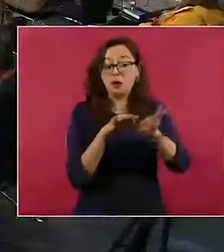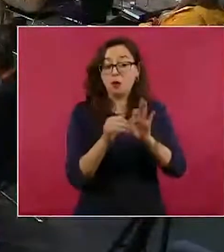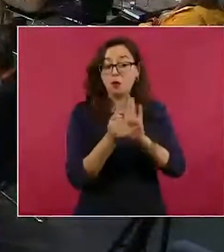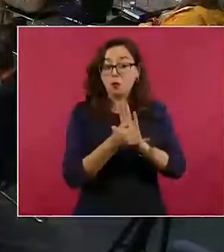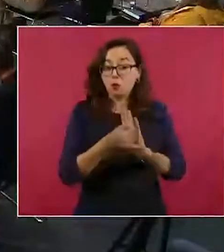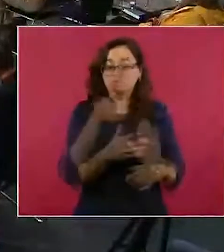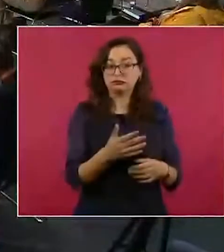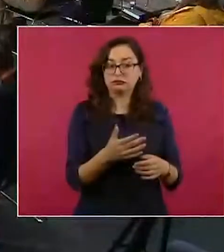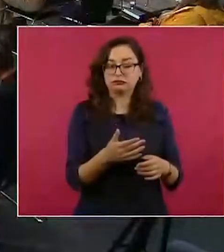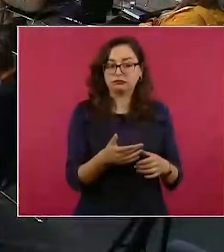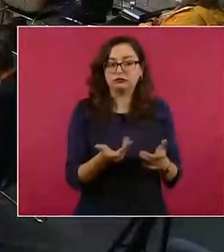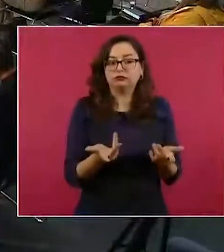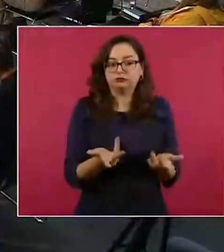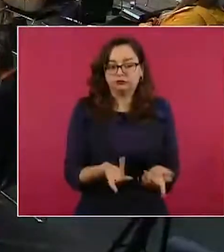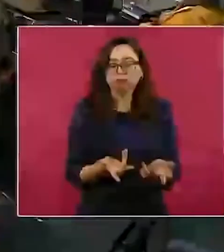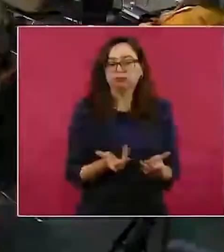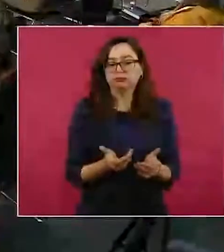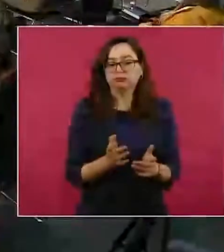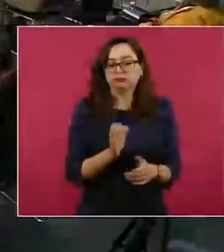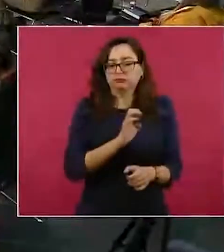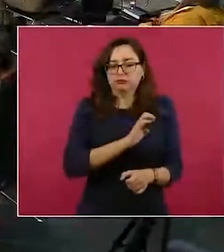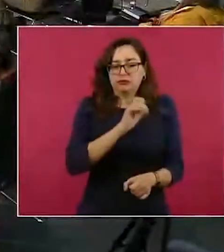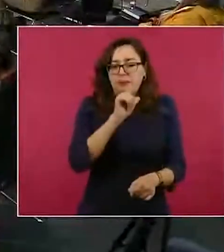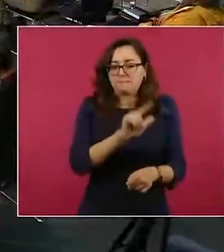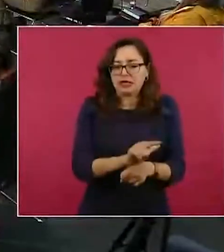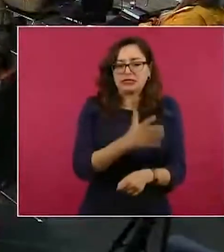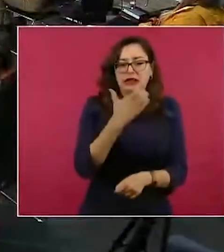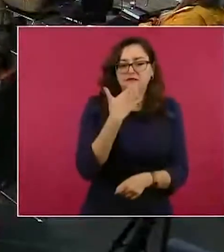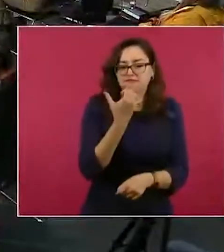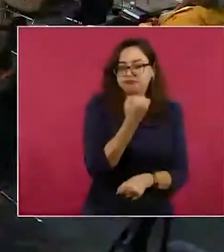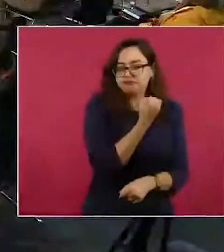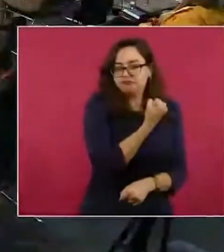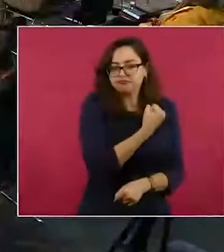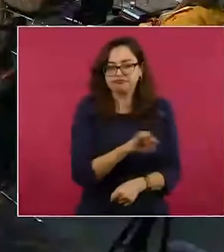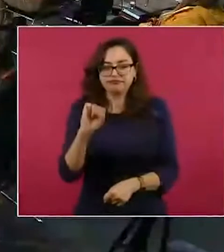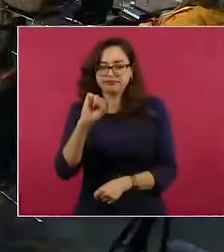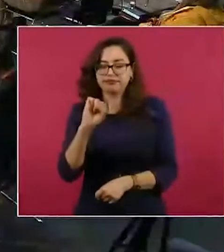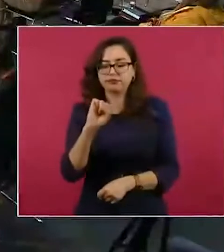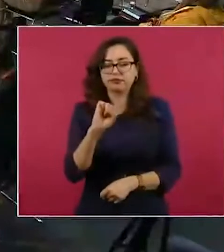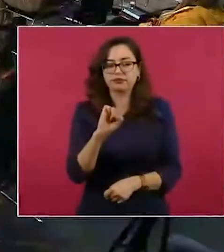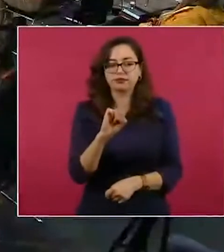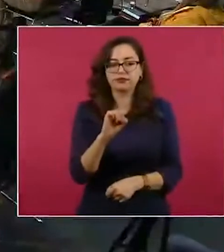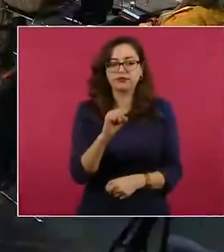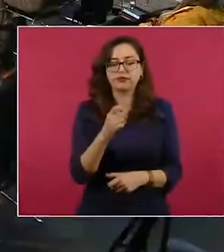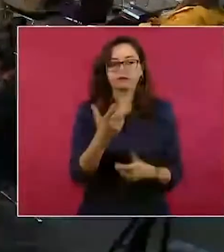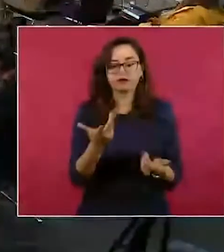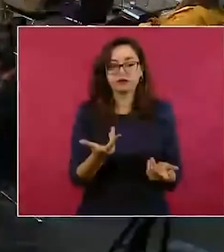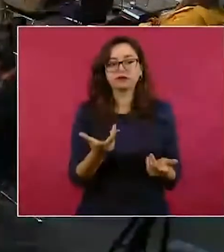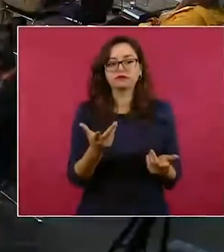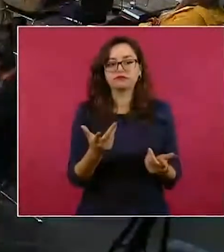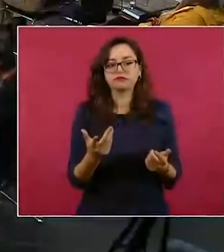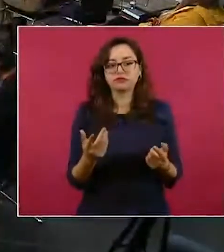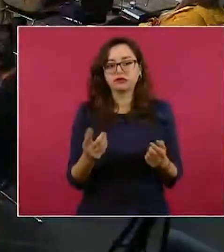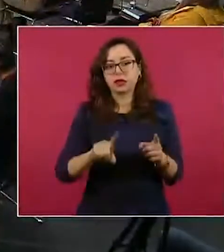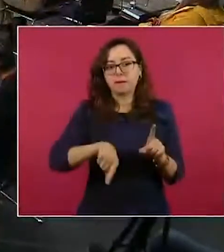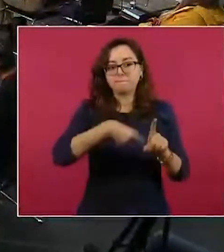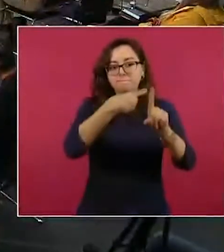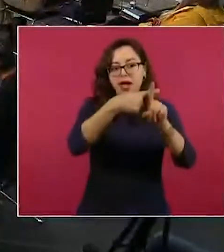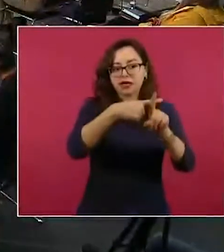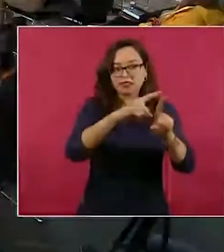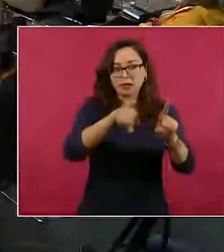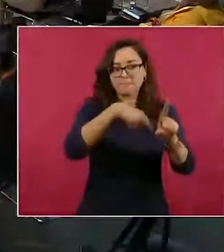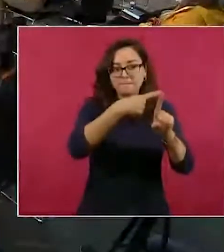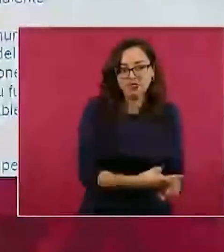esa sí es una excepción, o por especialización en su función. La suma de dichas retribuciones,